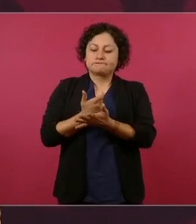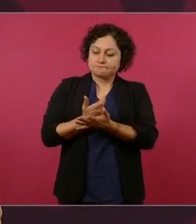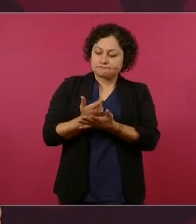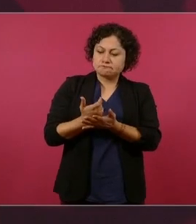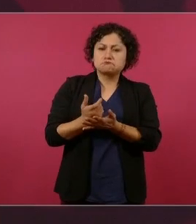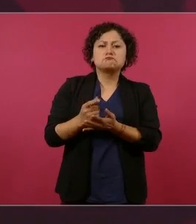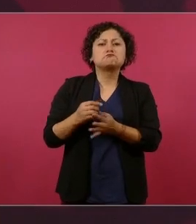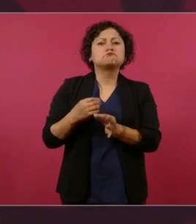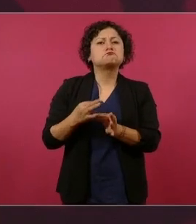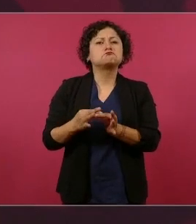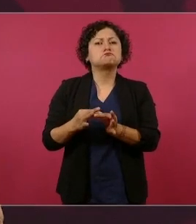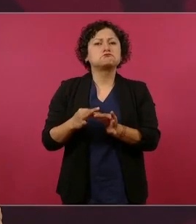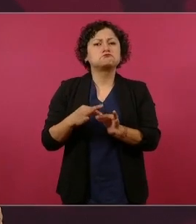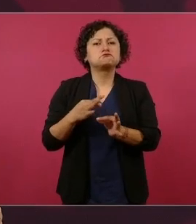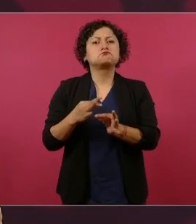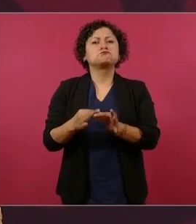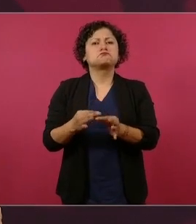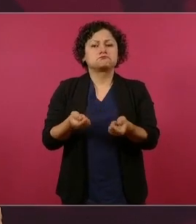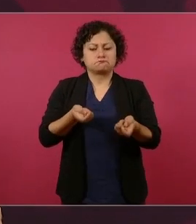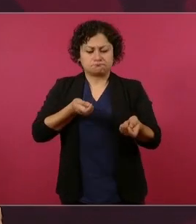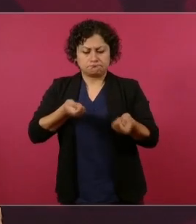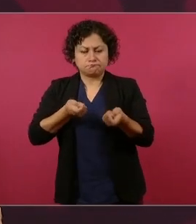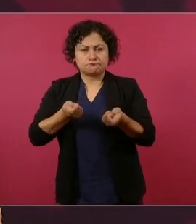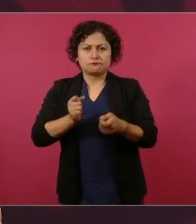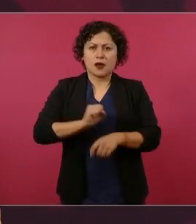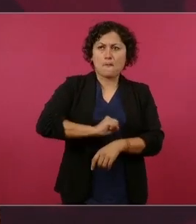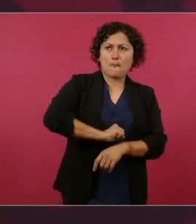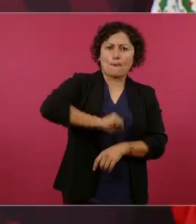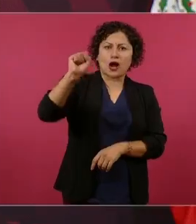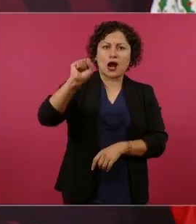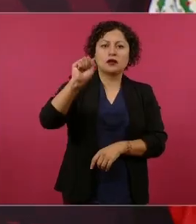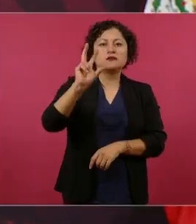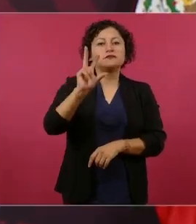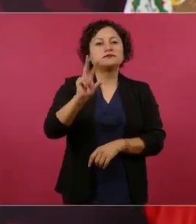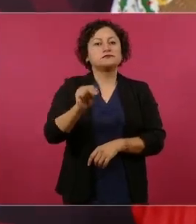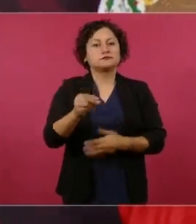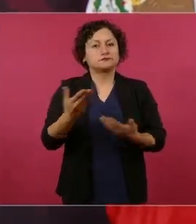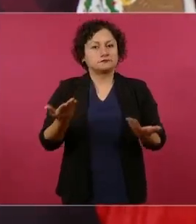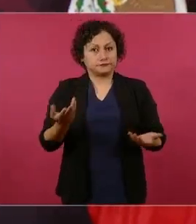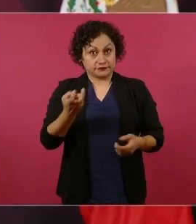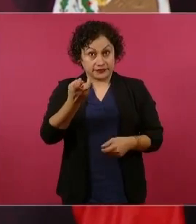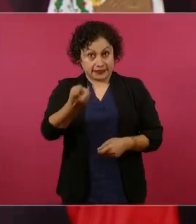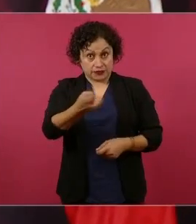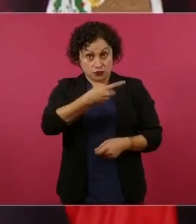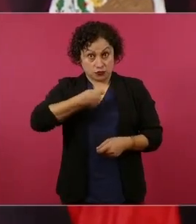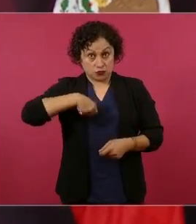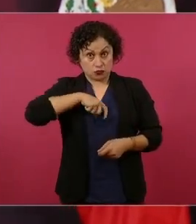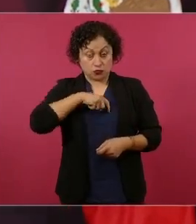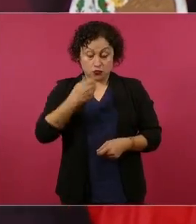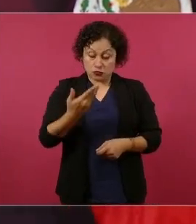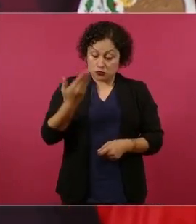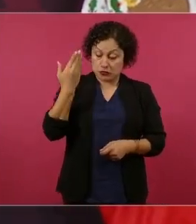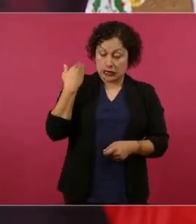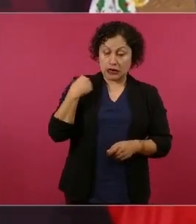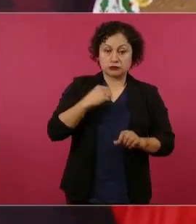cumplido con eso. Entonces, vamos a pedirle aquí a Eliseo Bartlett y a todos